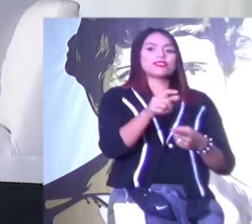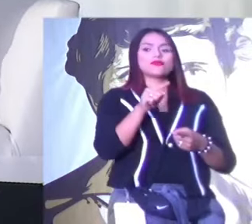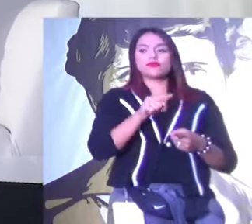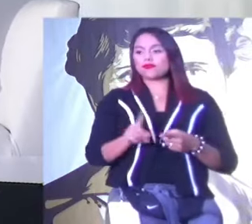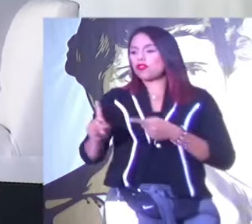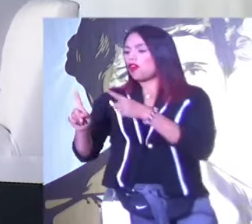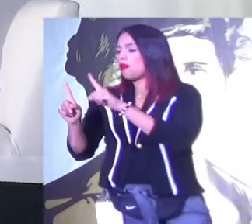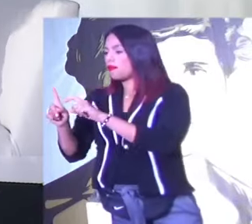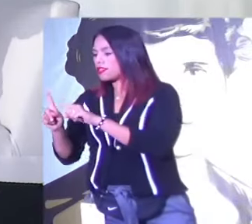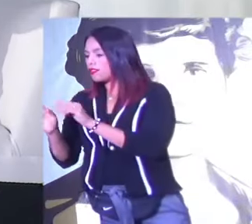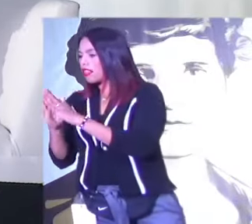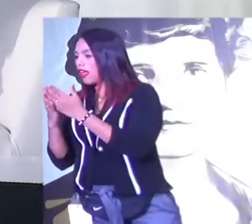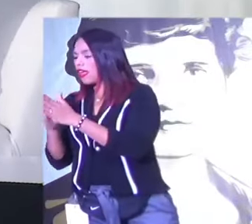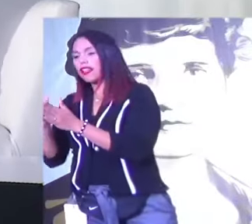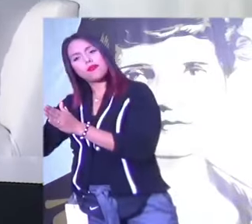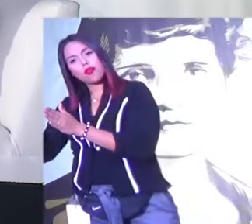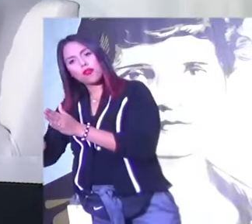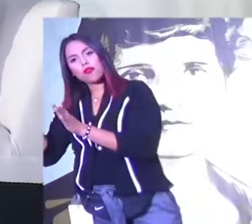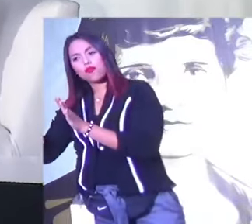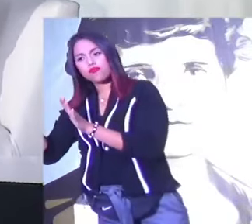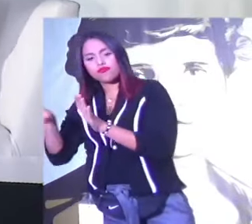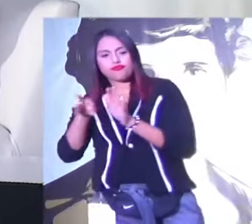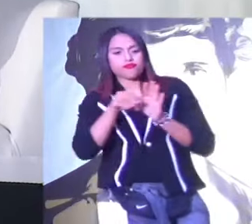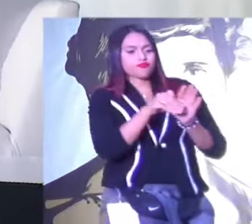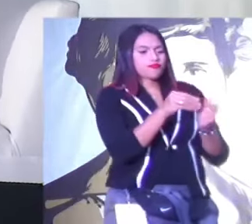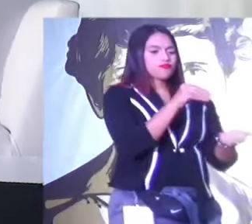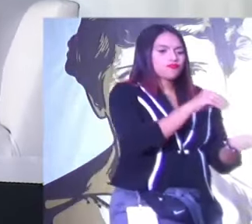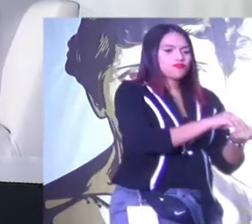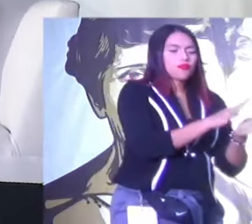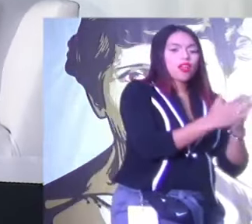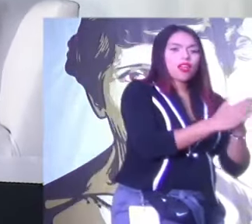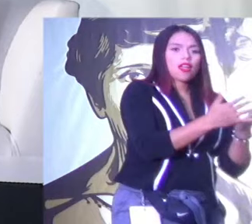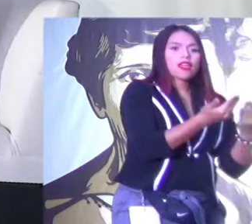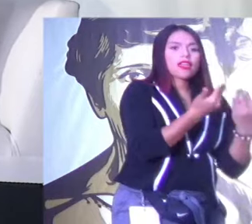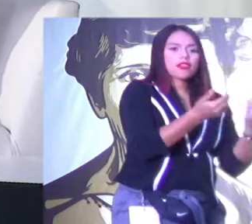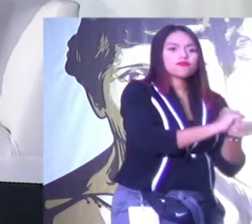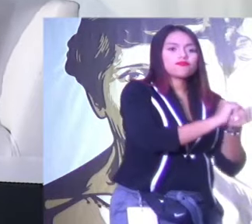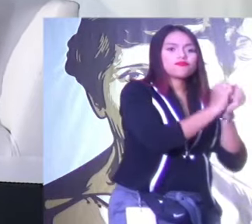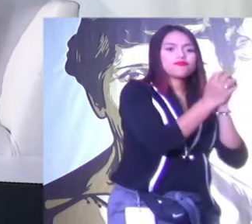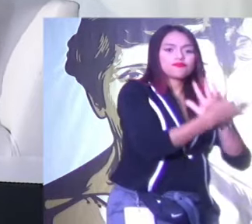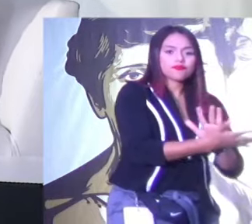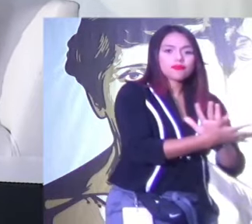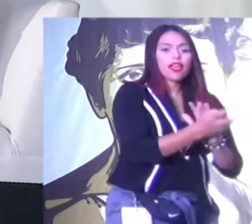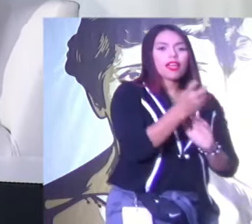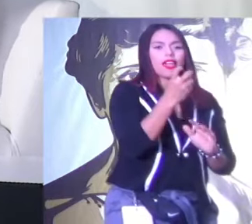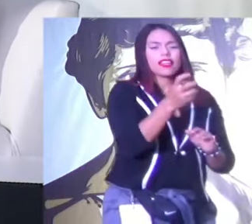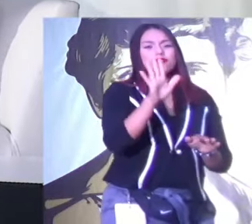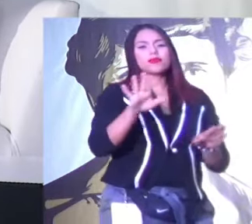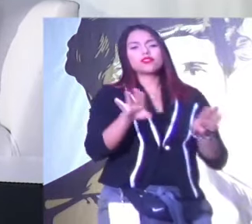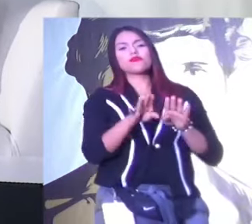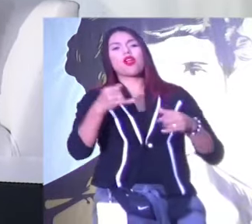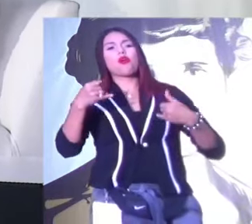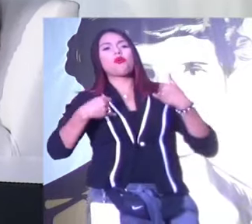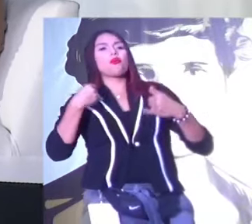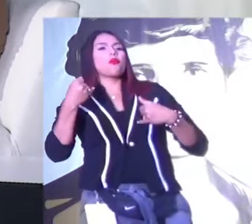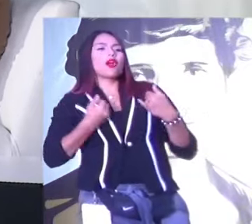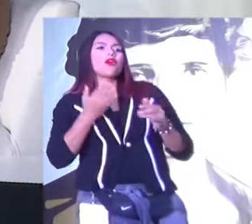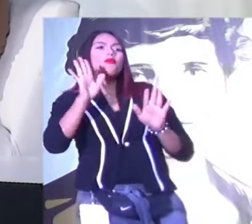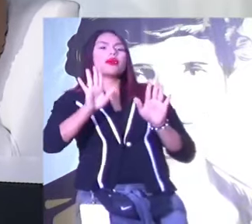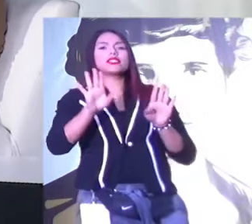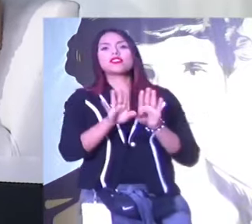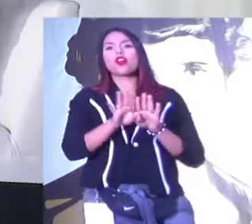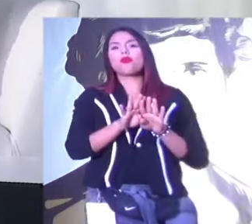un personaje, de una situación, las transpones y se convierten en otra cosa, pero es un permanente juego, por eso hablo de una caja de espejos, ¿no?